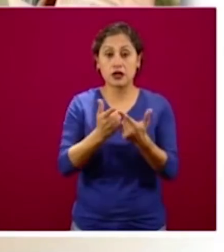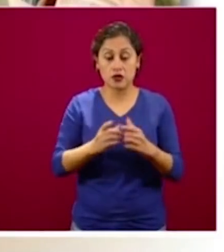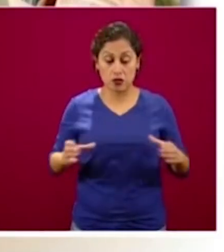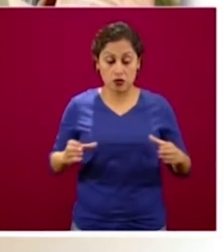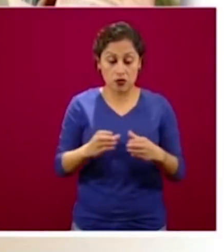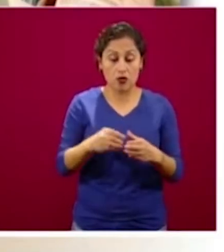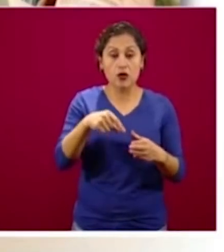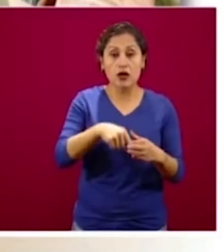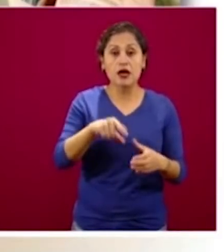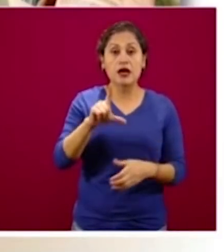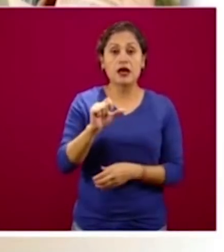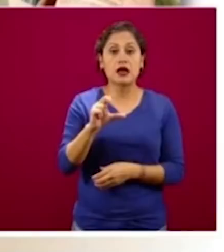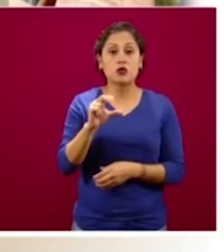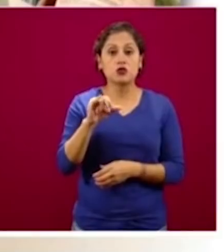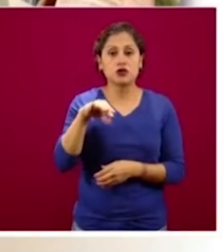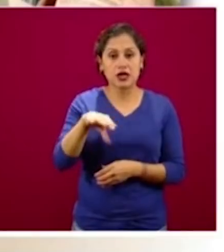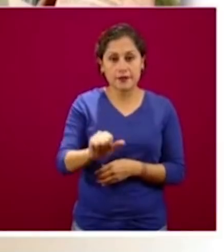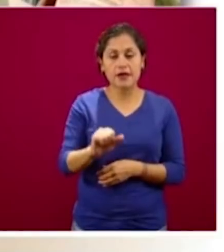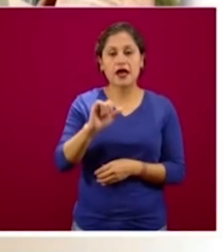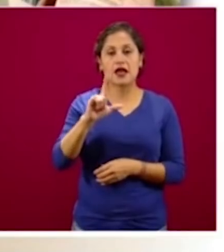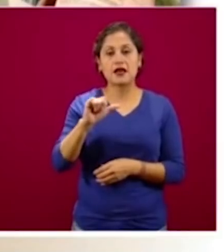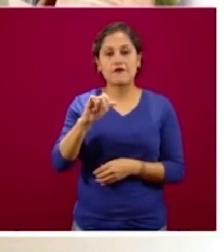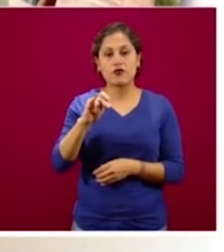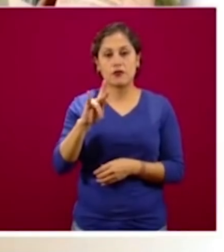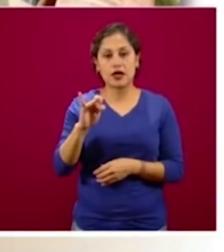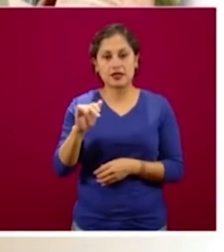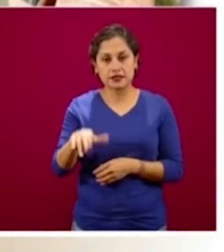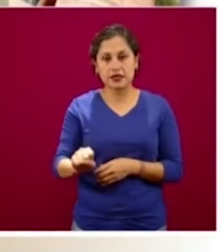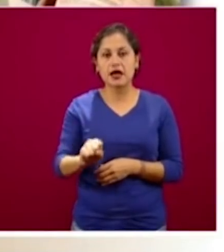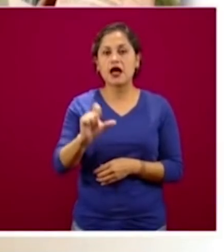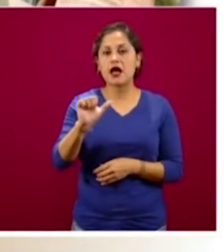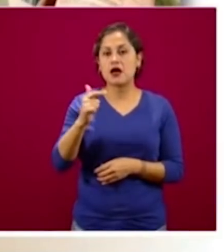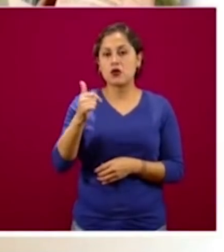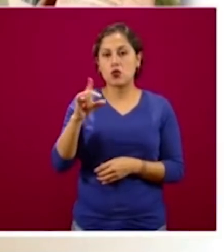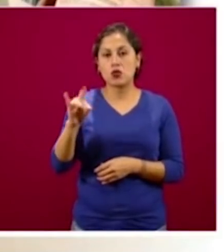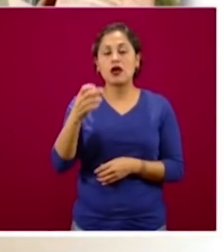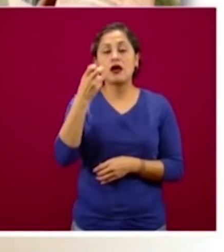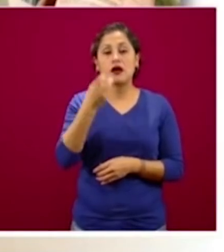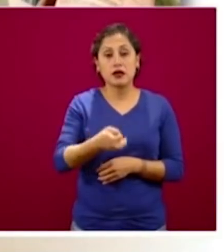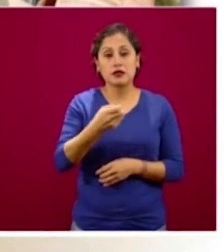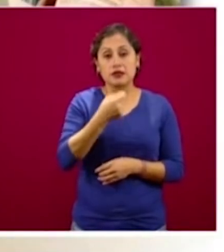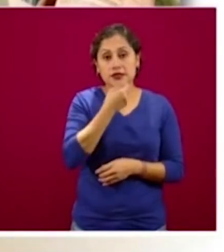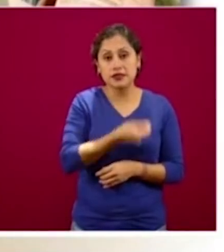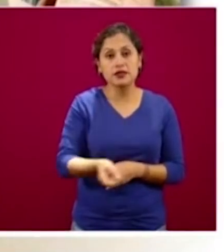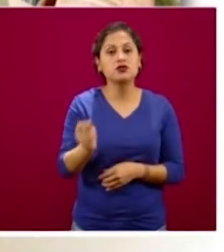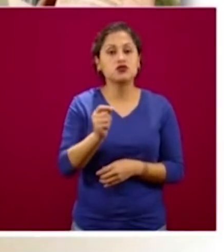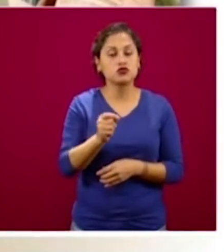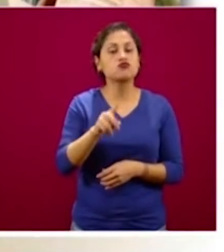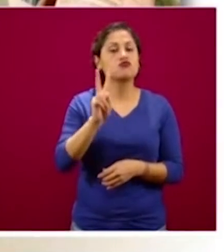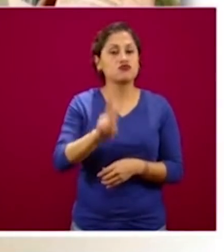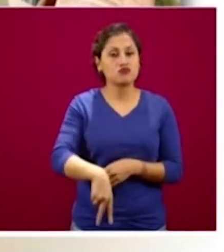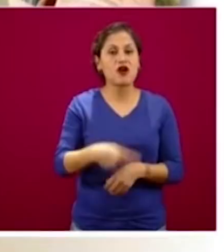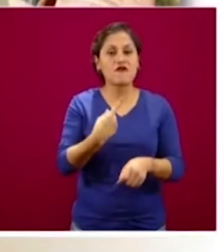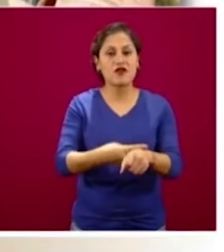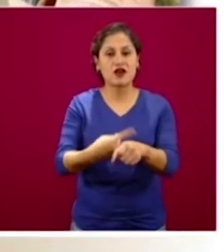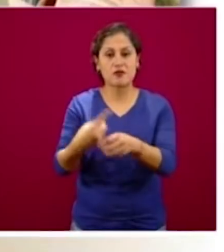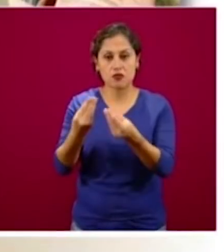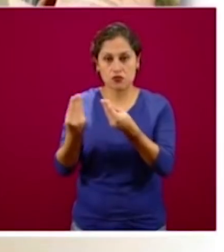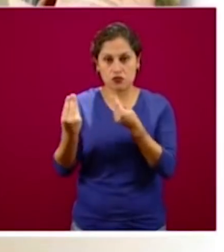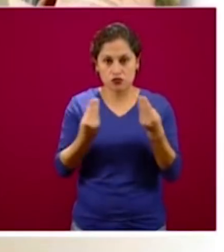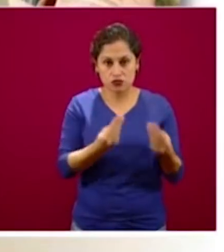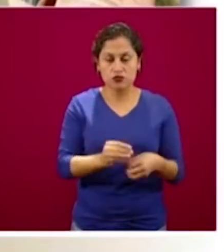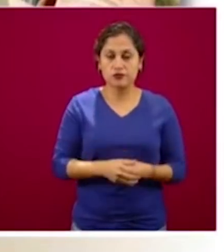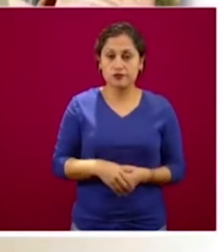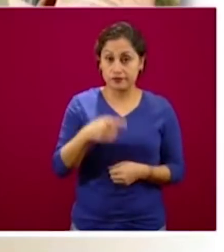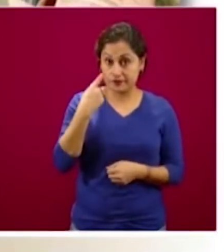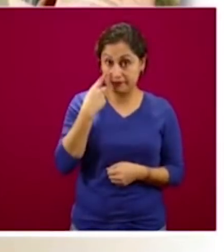la leucemia linfoblástica aguda, el cáncer infantil más frecuente. Y vean ustedes,